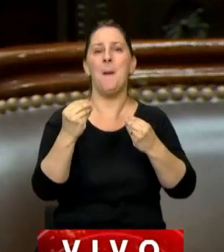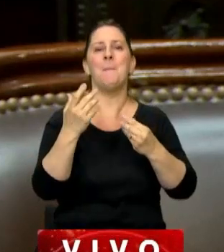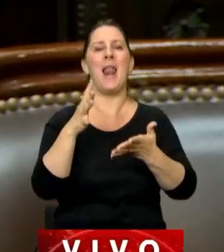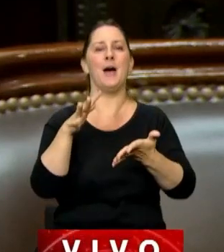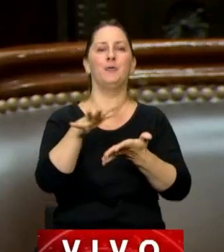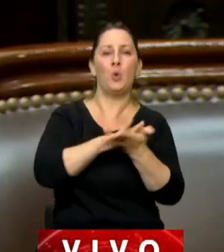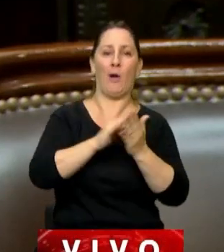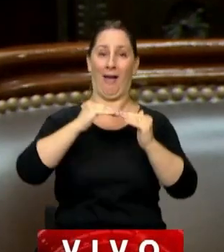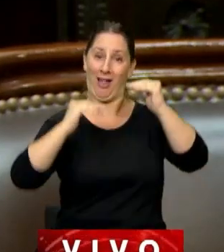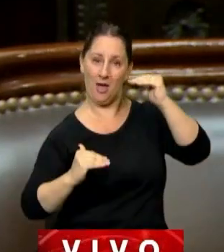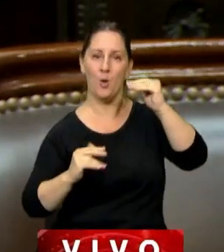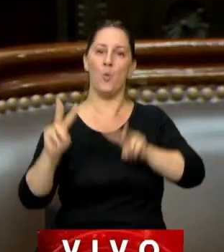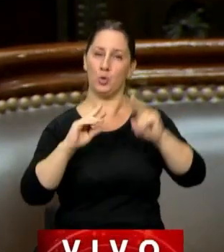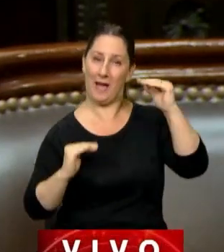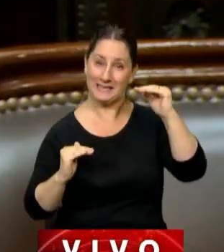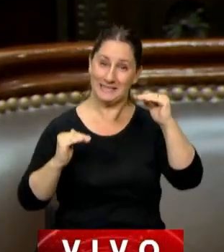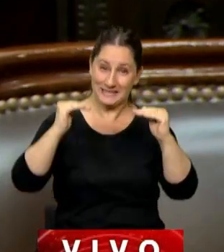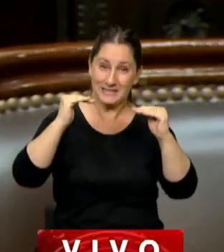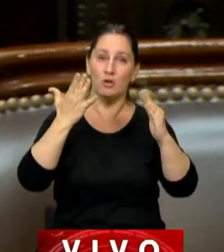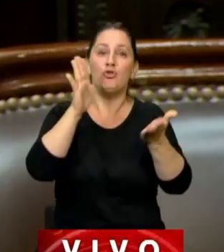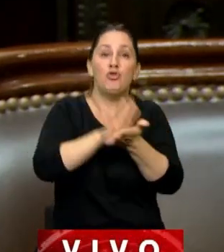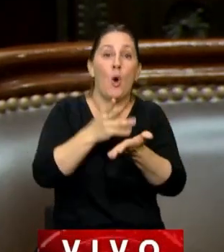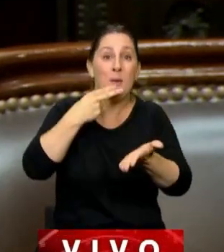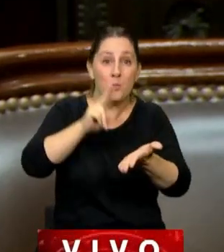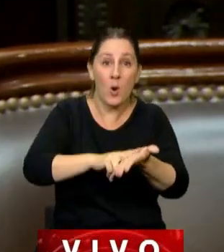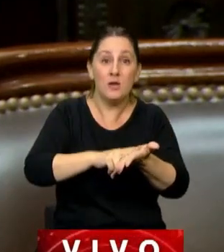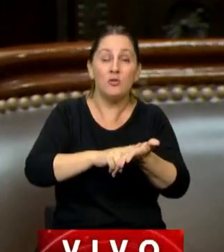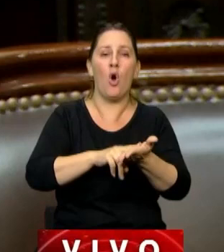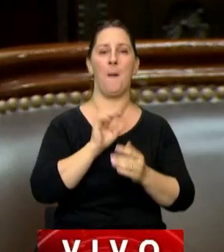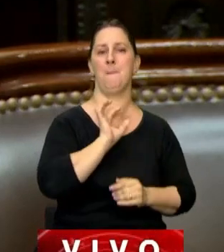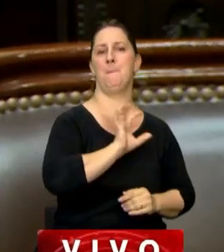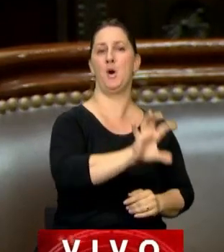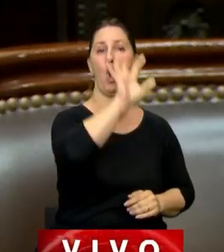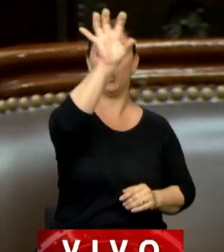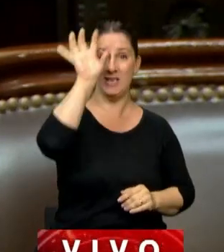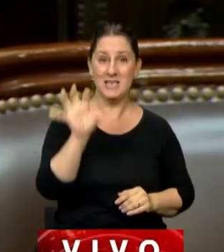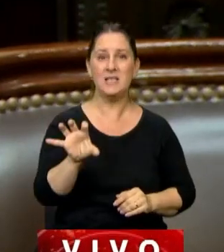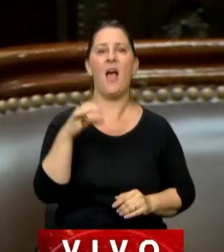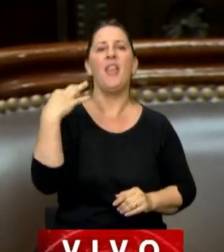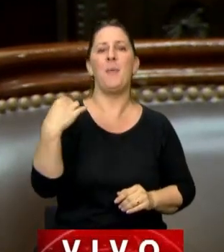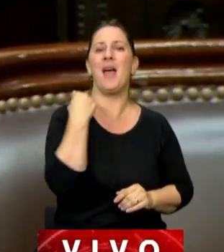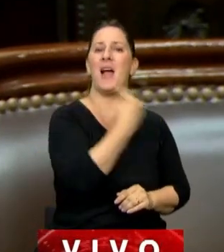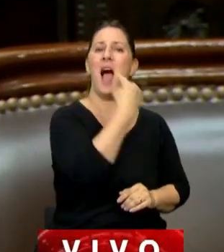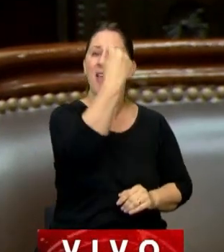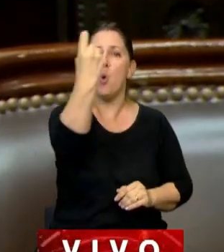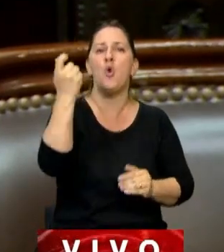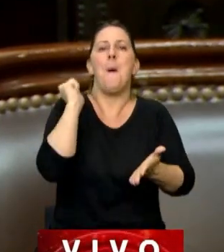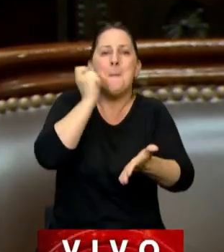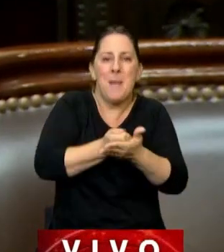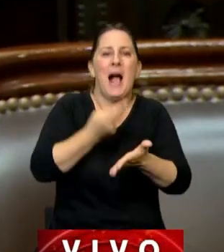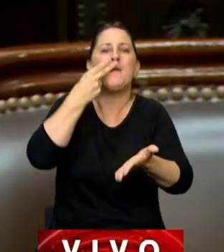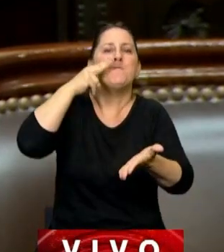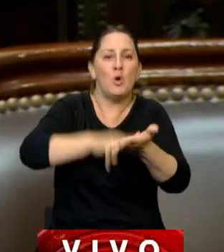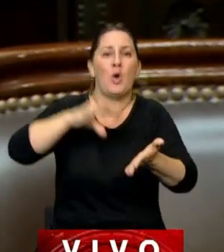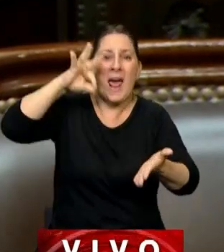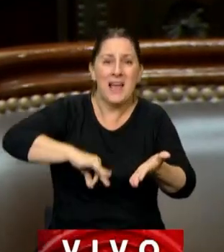paliar inequidades o asimetrías tributarias que las provincias tengan que pagarle el impuesto a las ganancias a